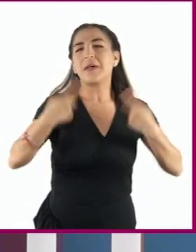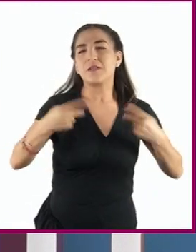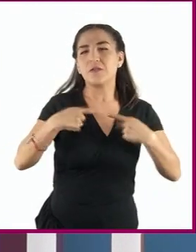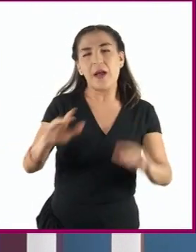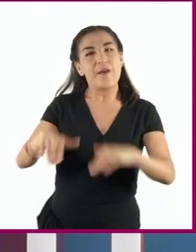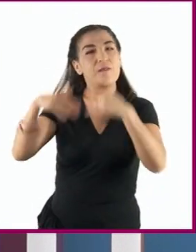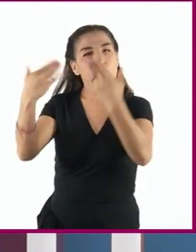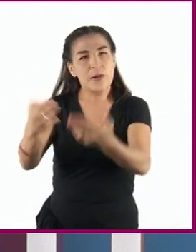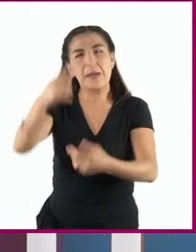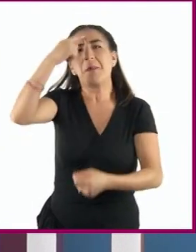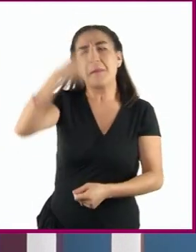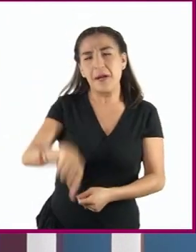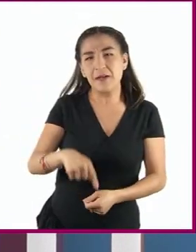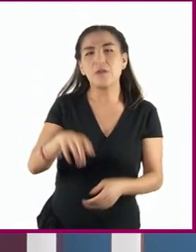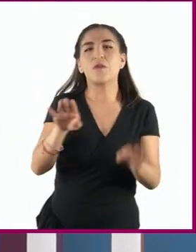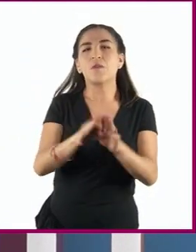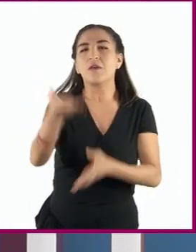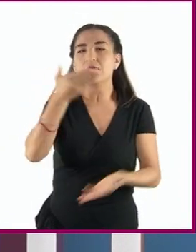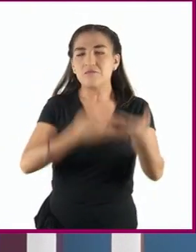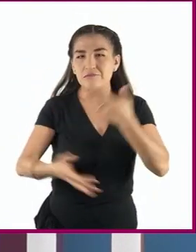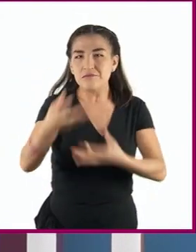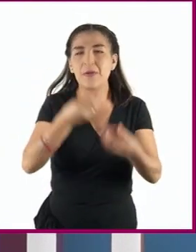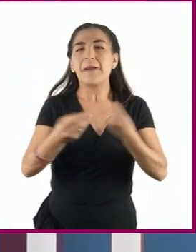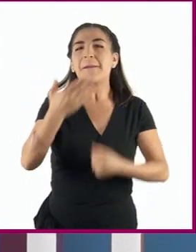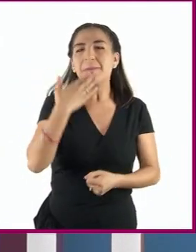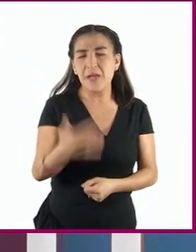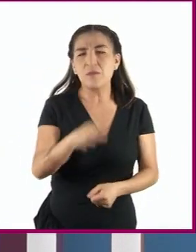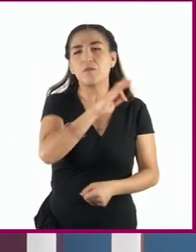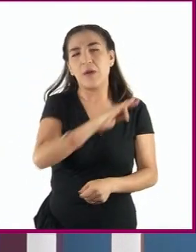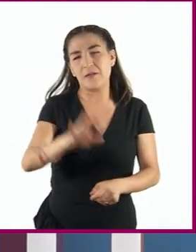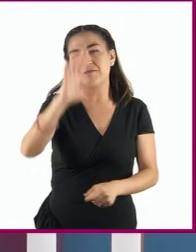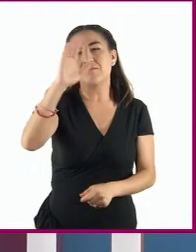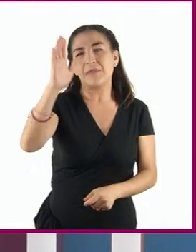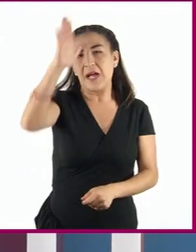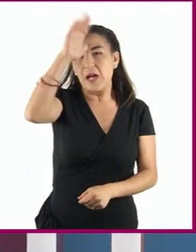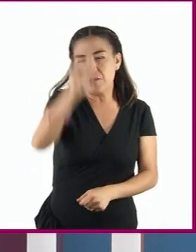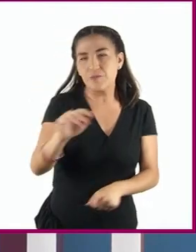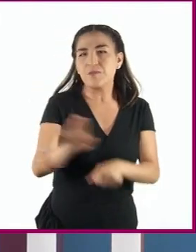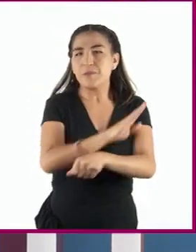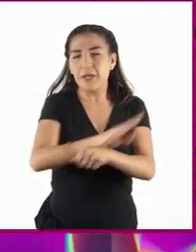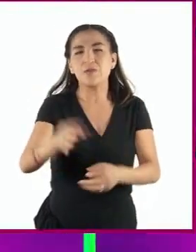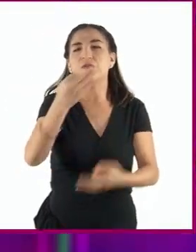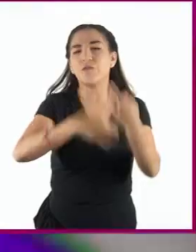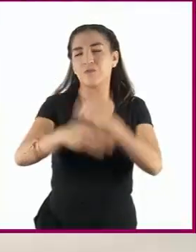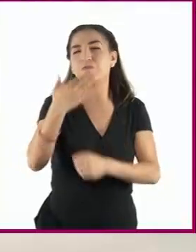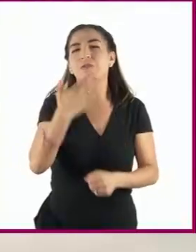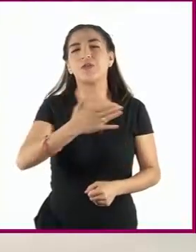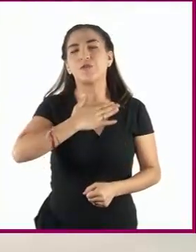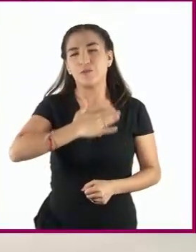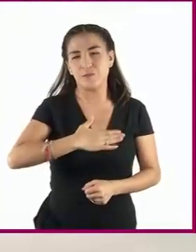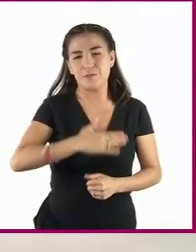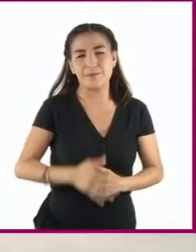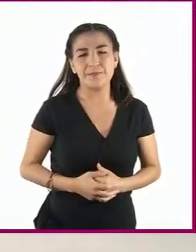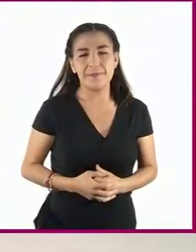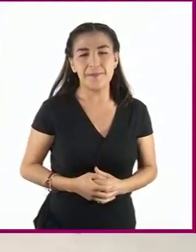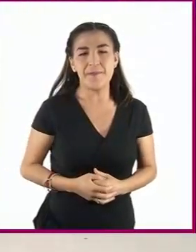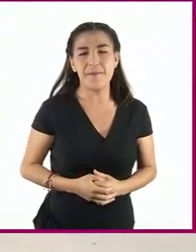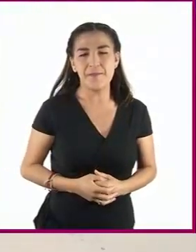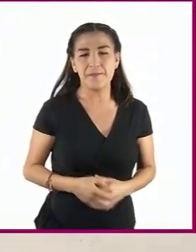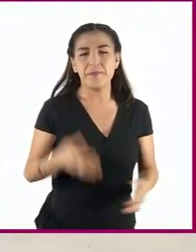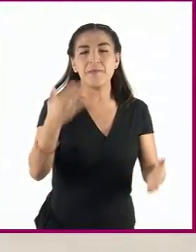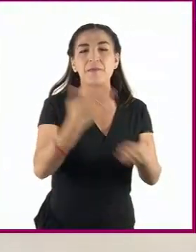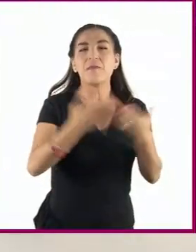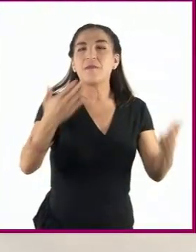externa para que, de manera cooperativa, se llegue a un acuerdo satisfactorio y justo. Ahora que